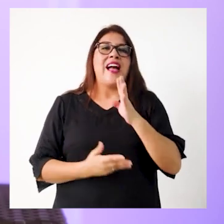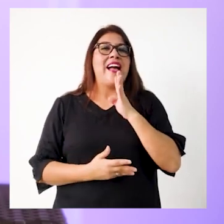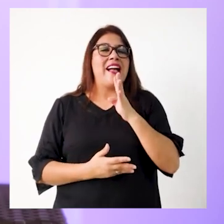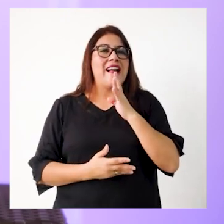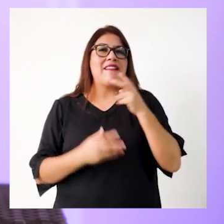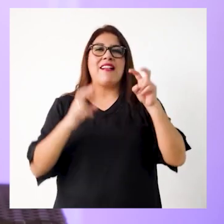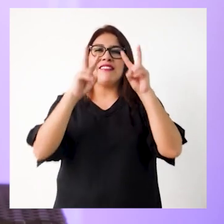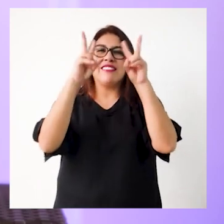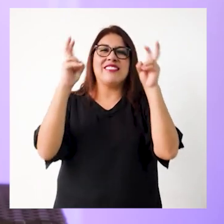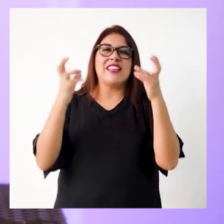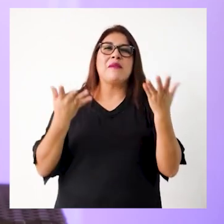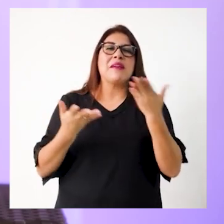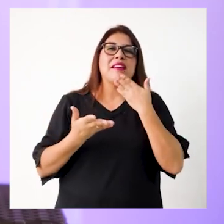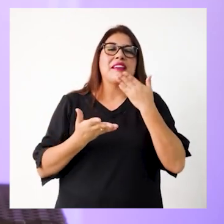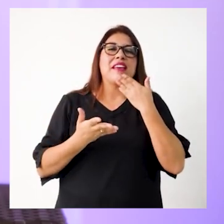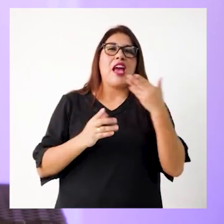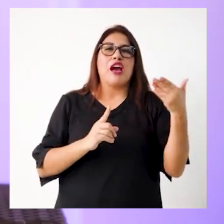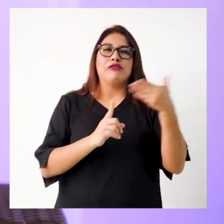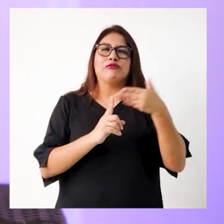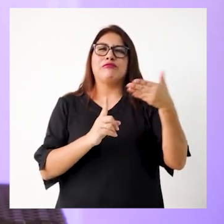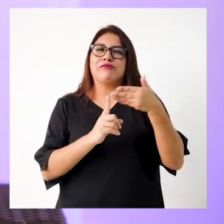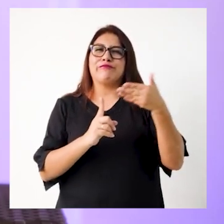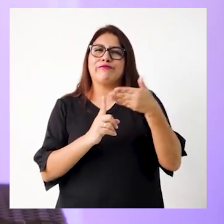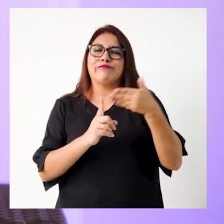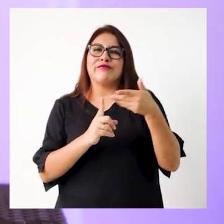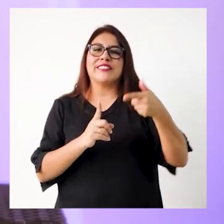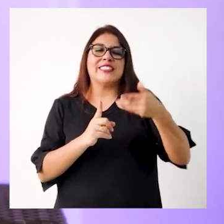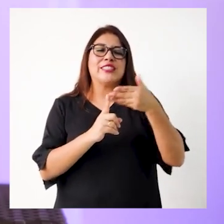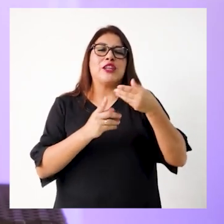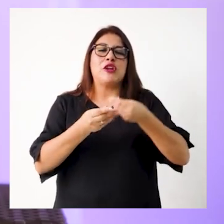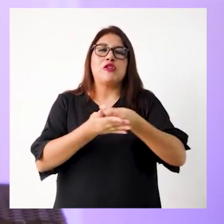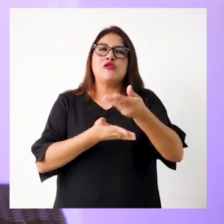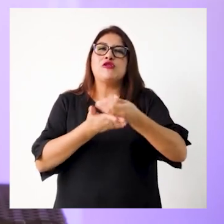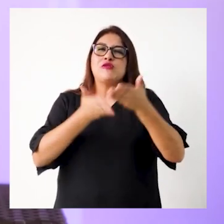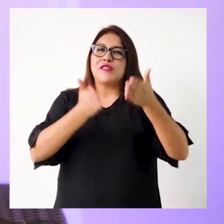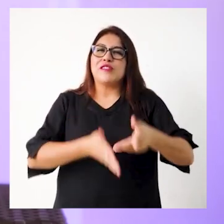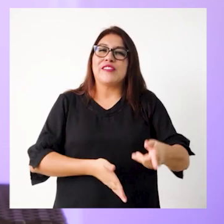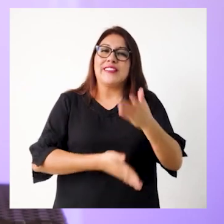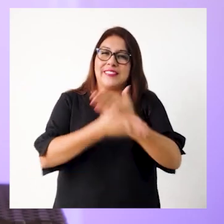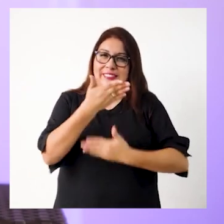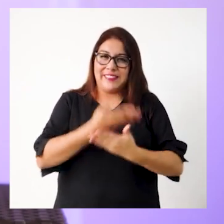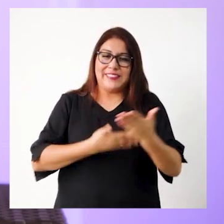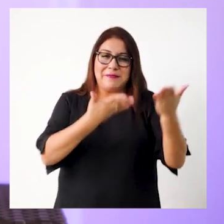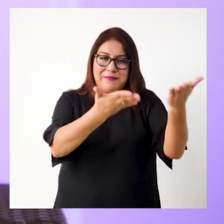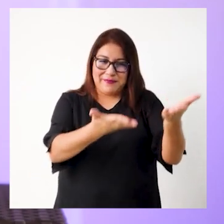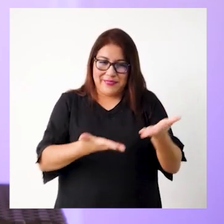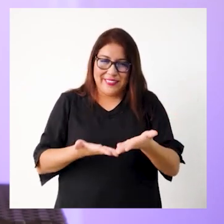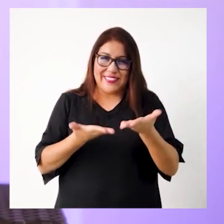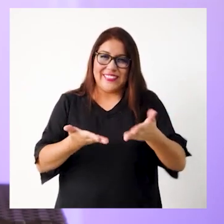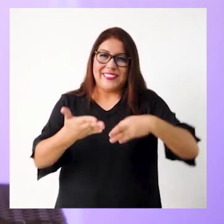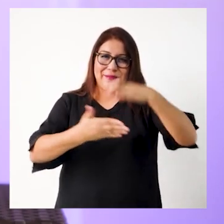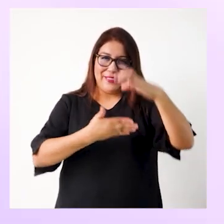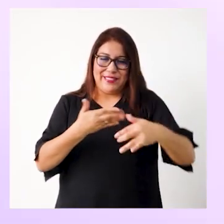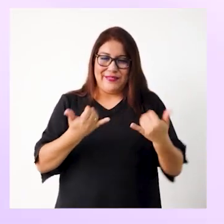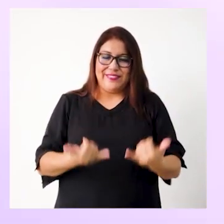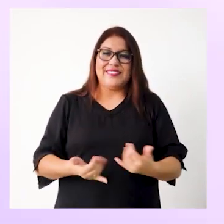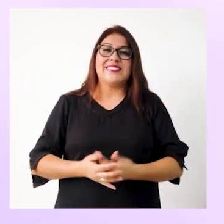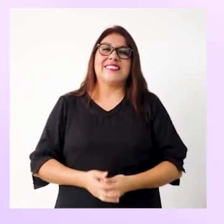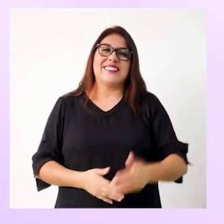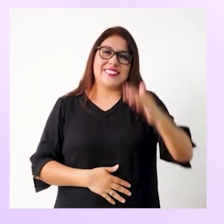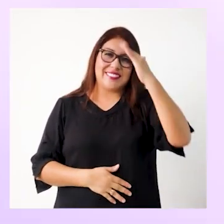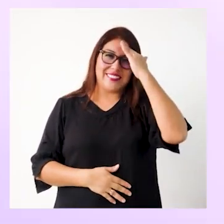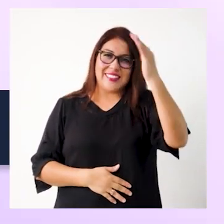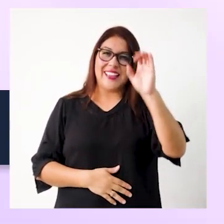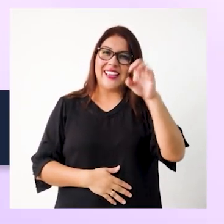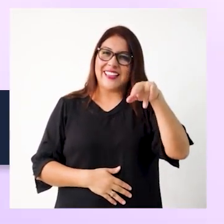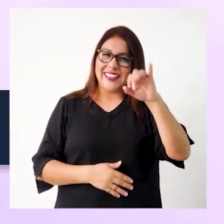tocar temas del consumidor, pero del consumidor con discapacidad. Bienvenido, Crisólogo, al programa. Hola, Enrique,